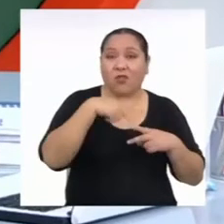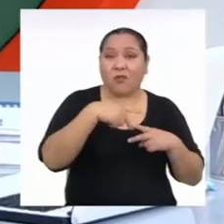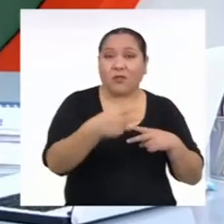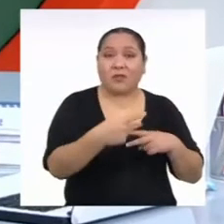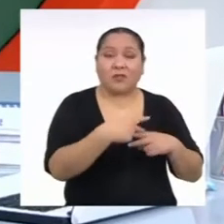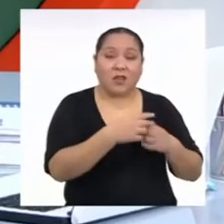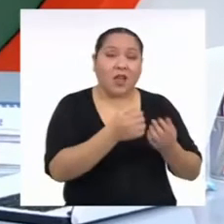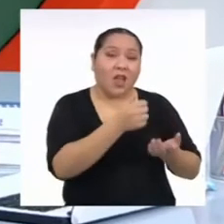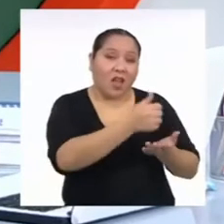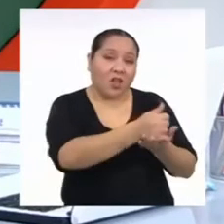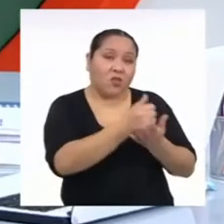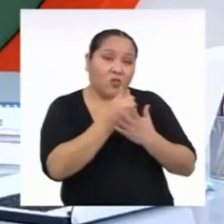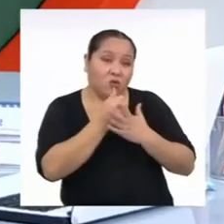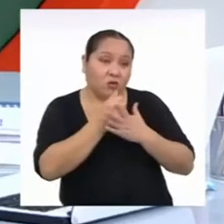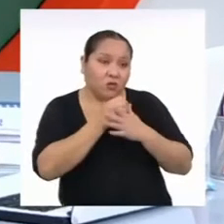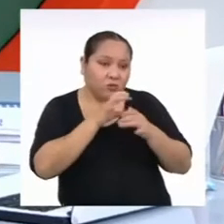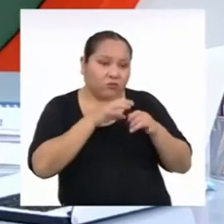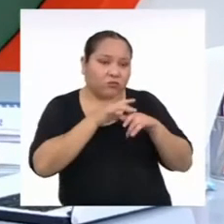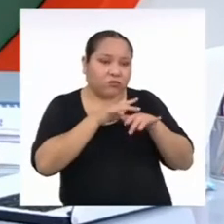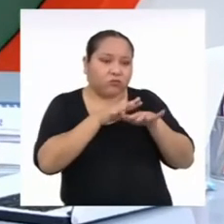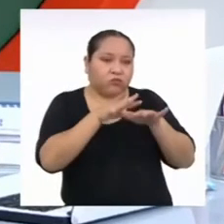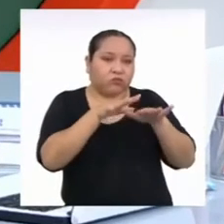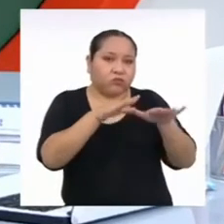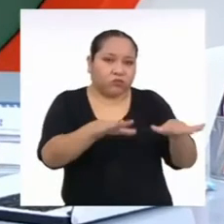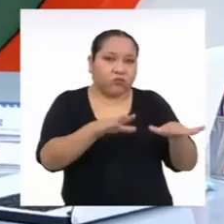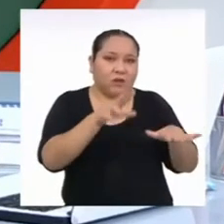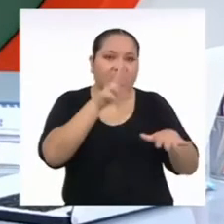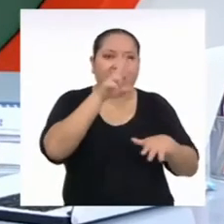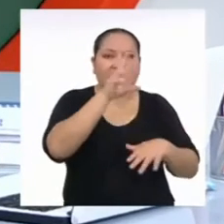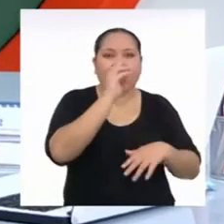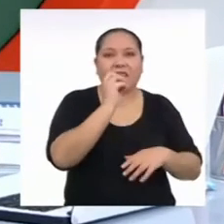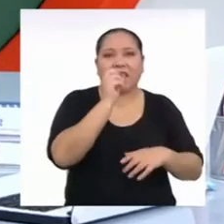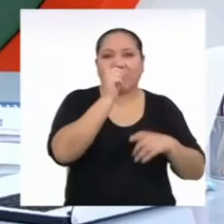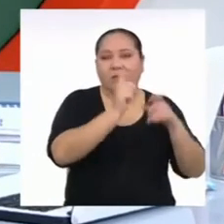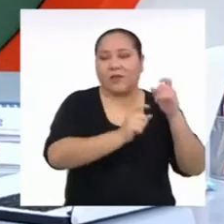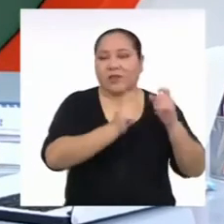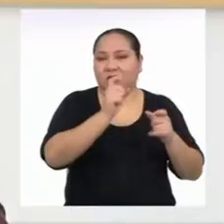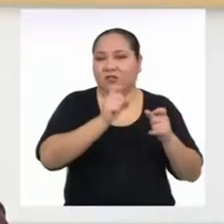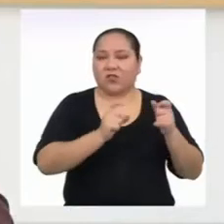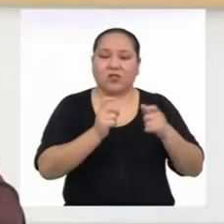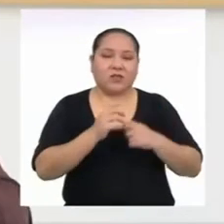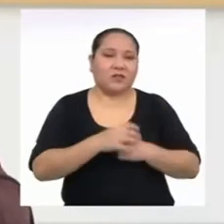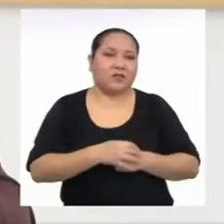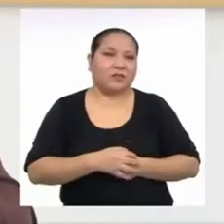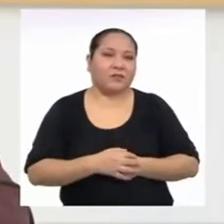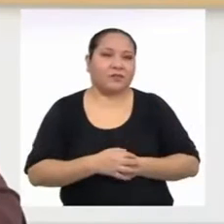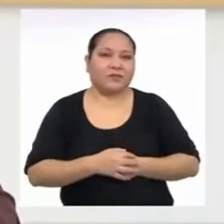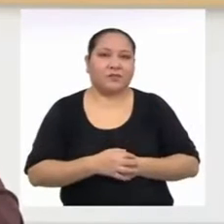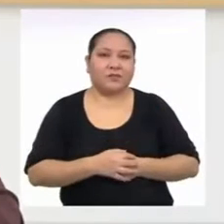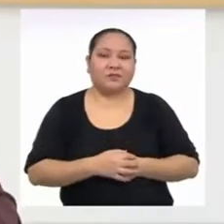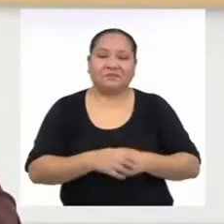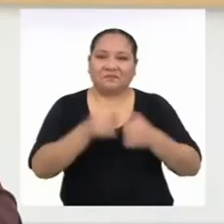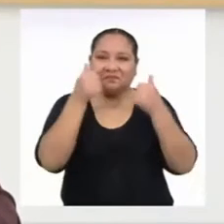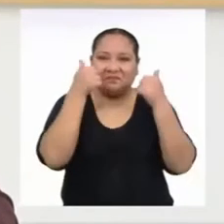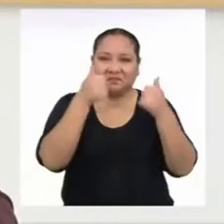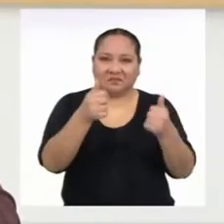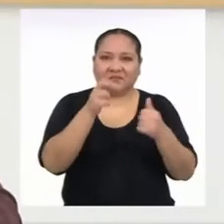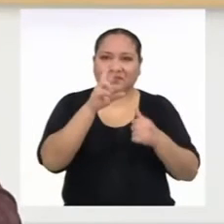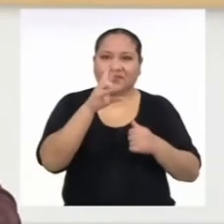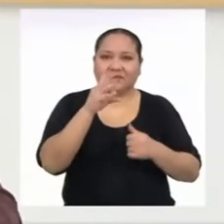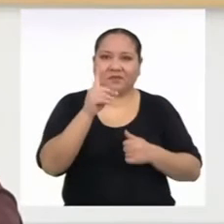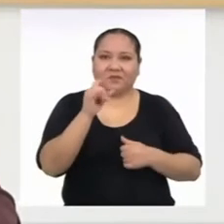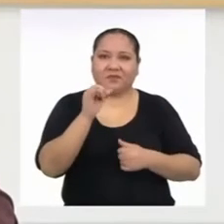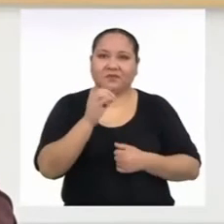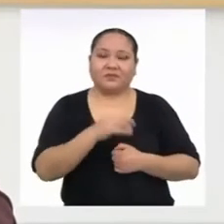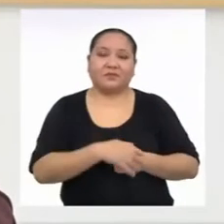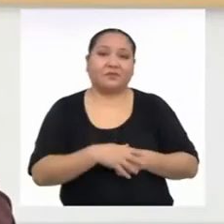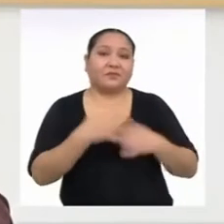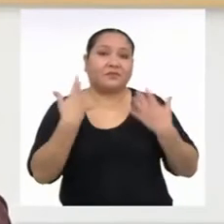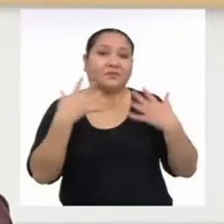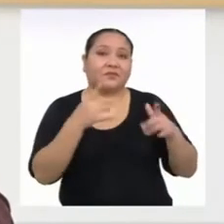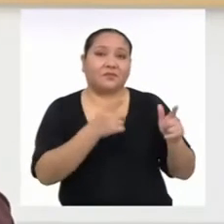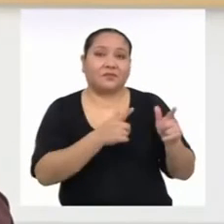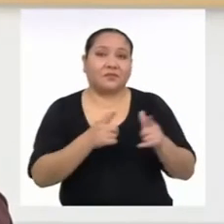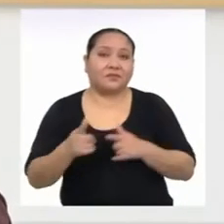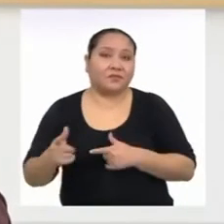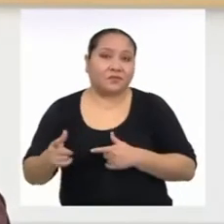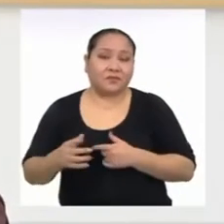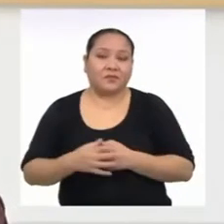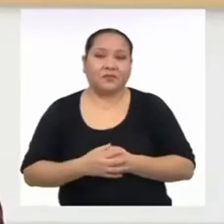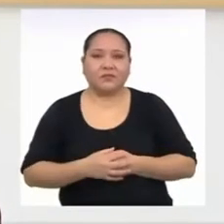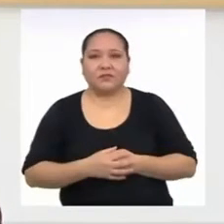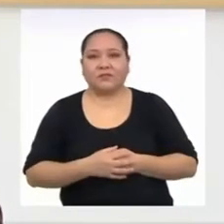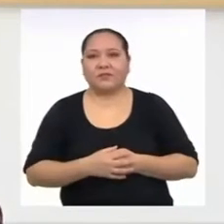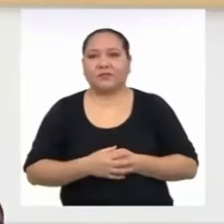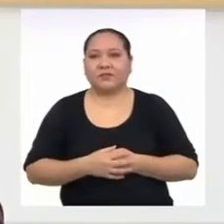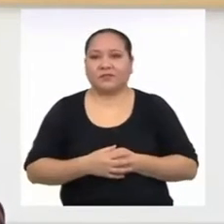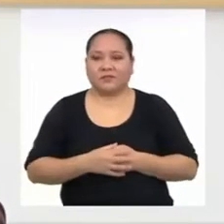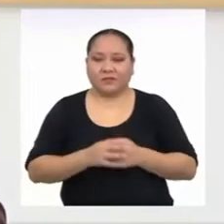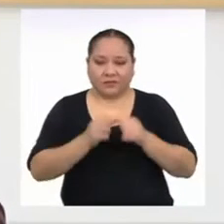podrán ayudarme a llegar al número de 30 individuos encuestados. Muy bien, Rodrigo. Ya estamos listos para los siguientes pasos